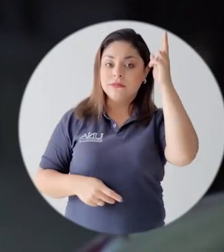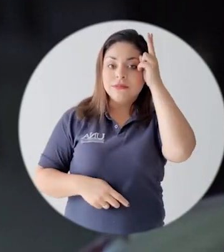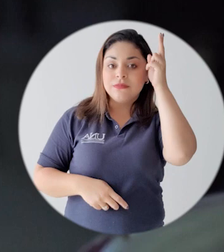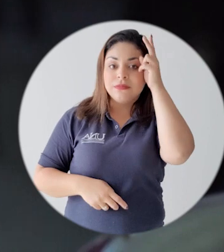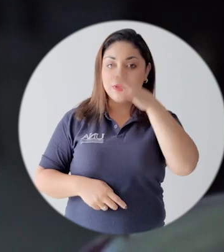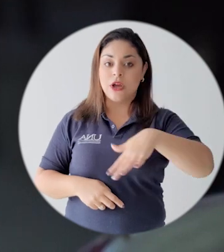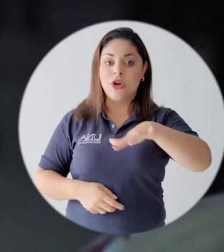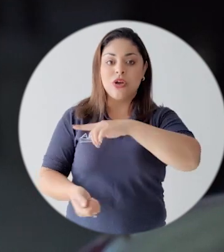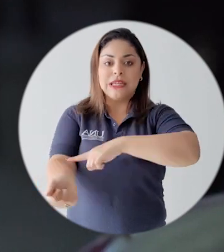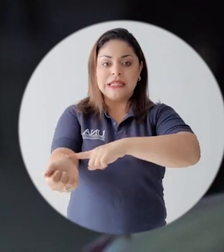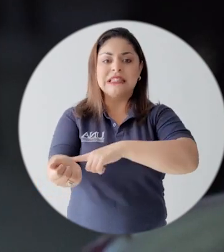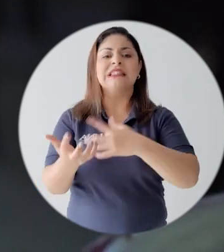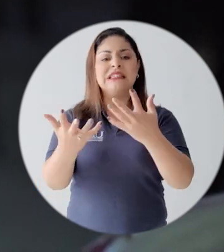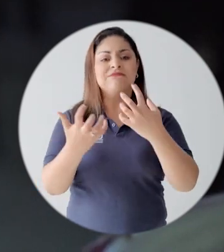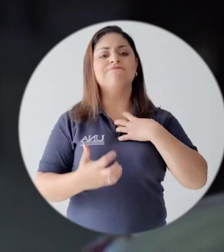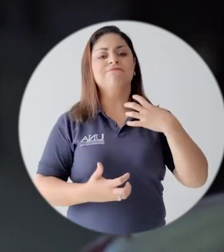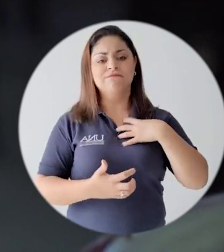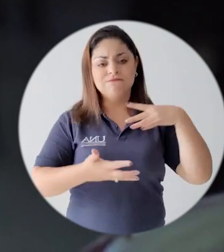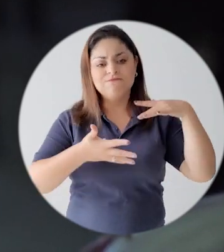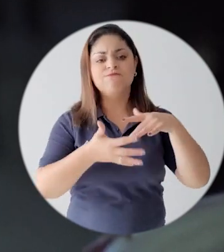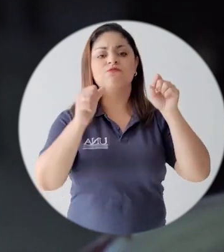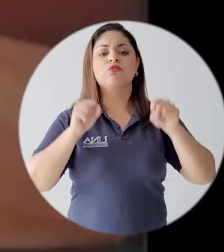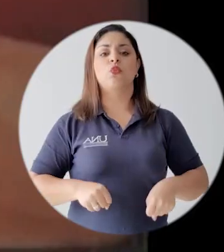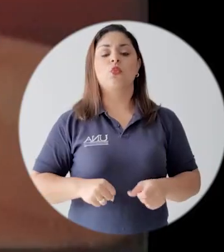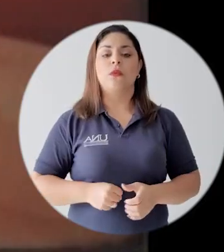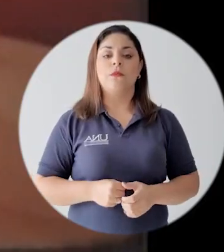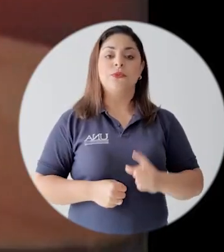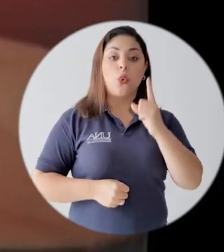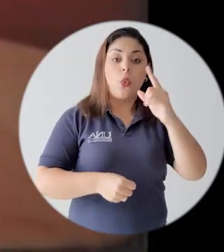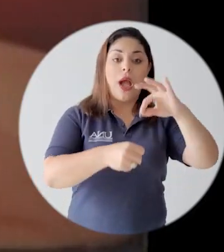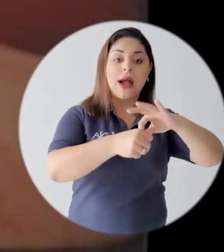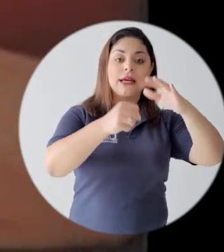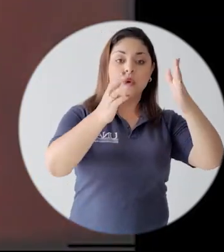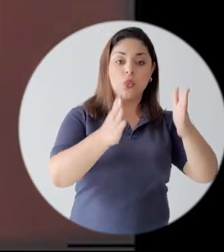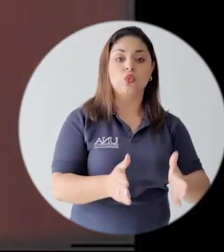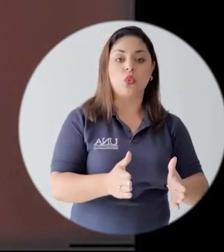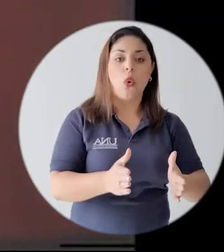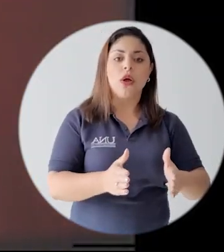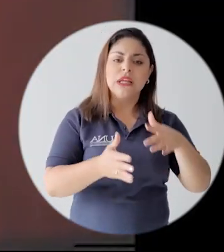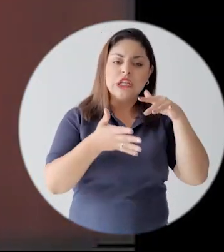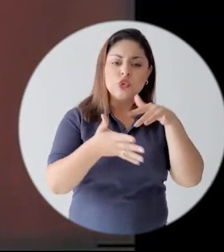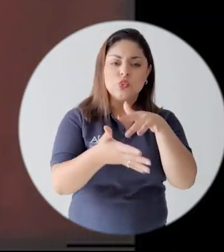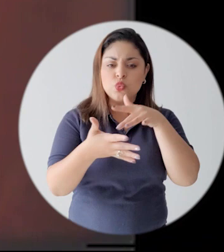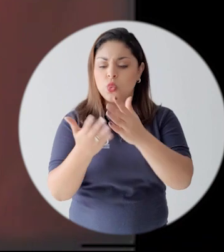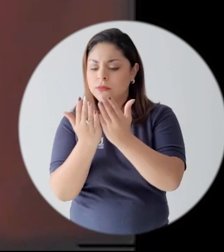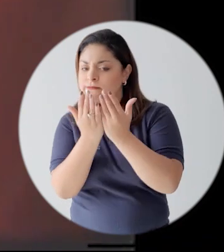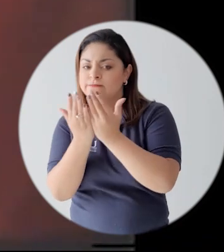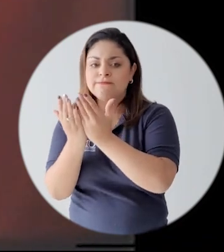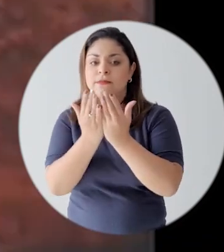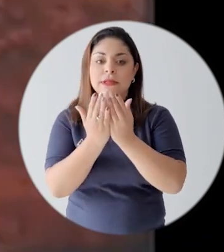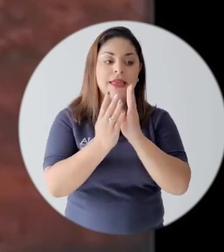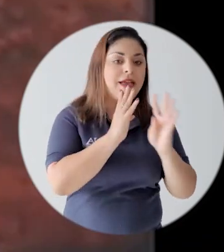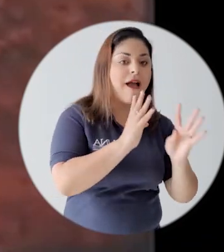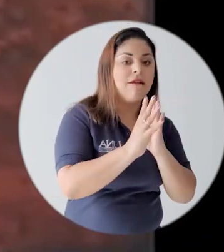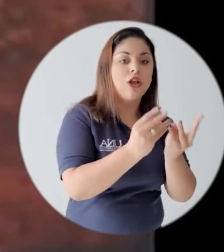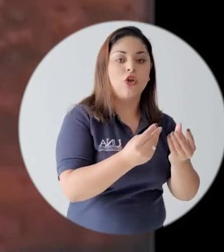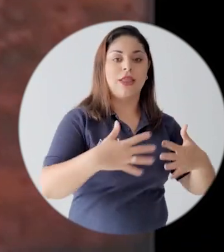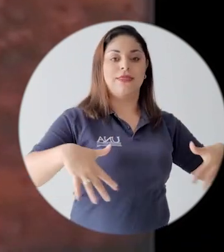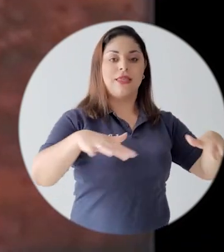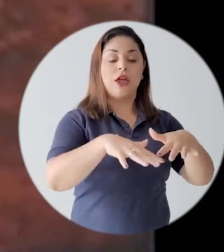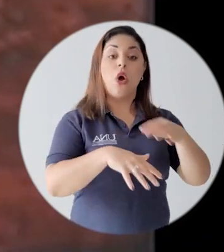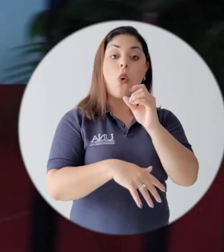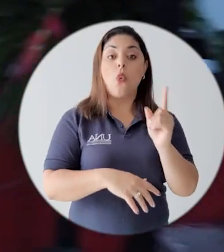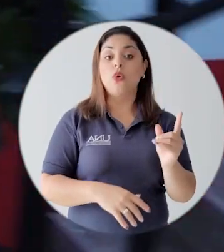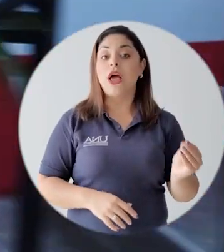originarios que reclama sus oportunidades formativas, un agricultor que estudia la materia mientras conversa con la